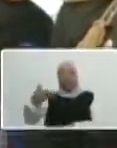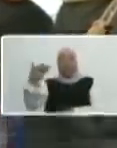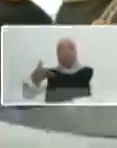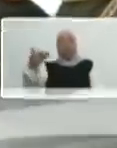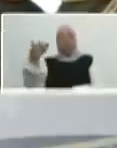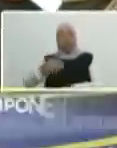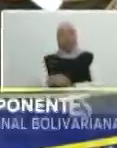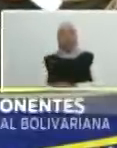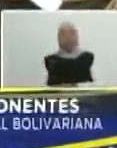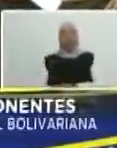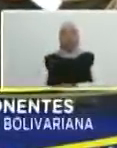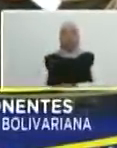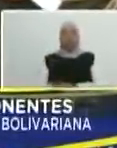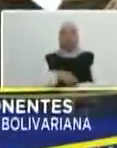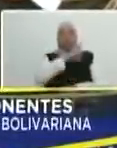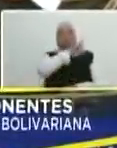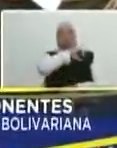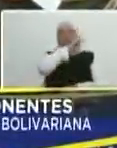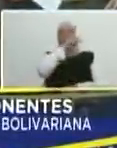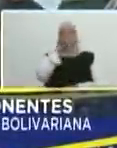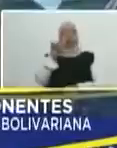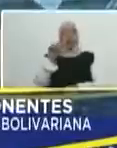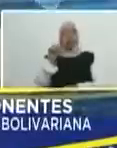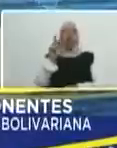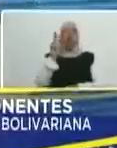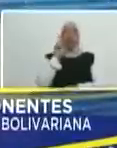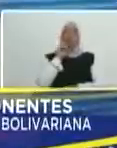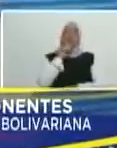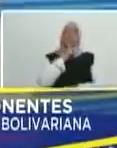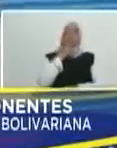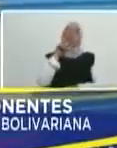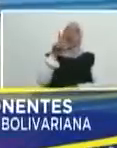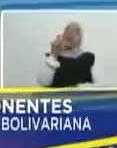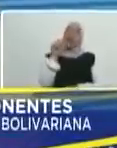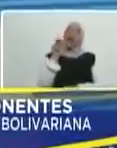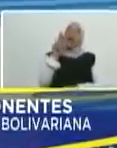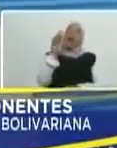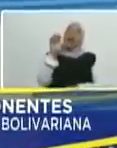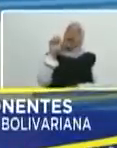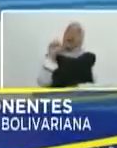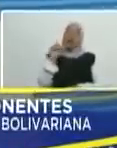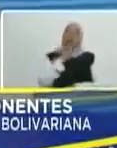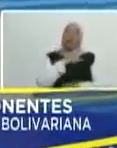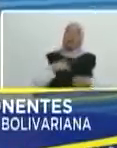Lares, comandante estratégico operacional de la Fuerza Armada Nacional Bolivariana